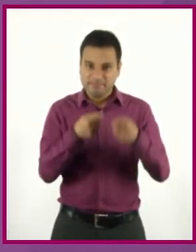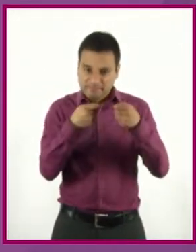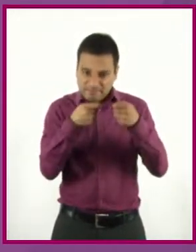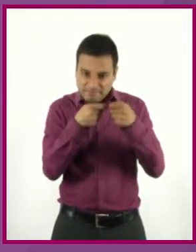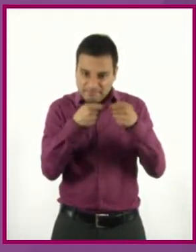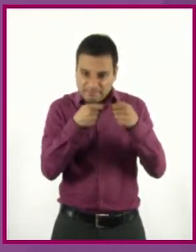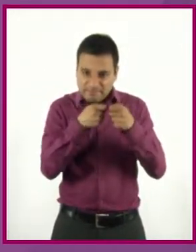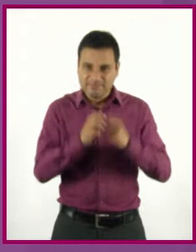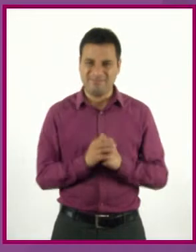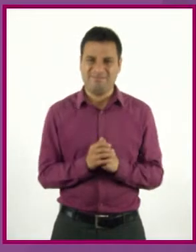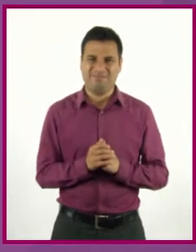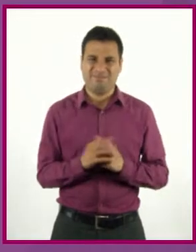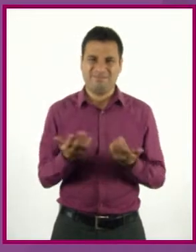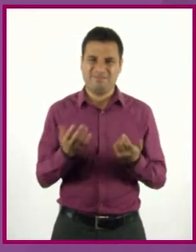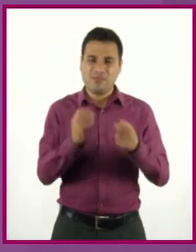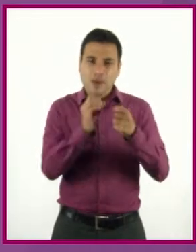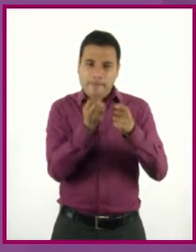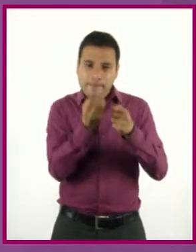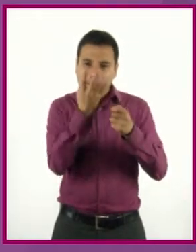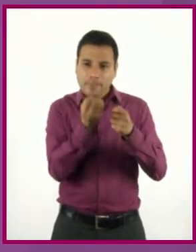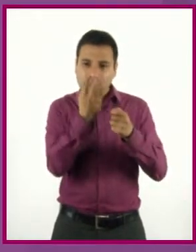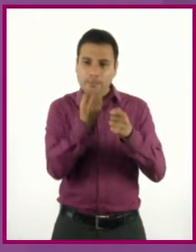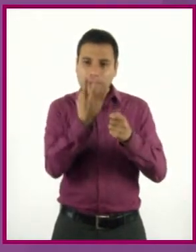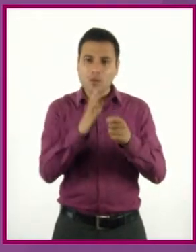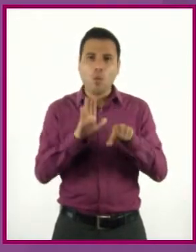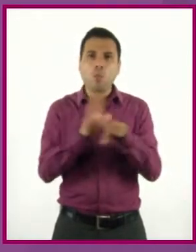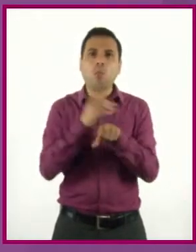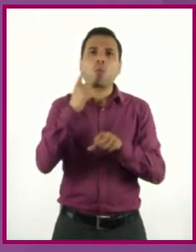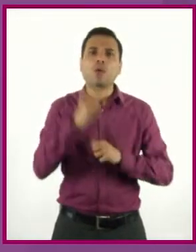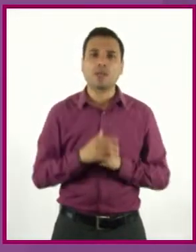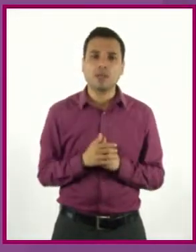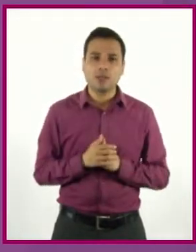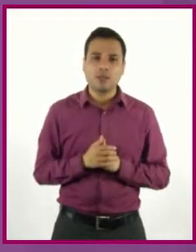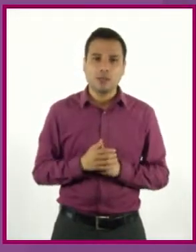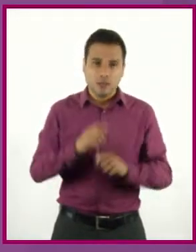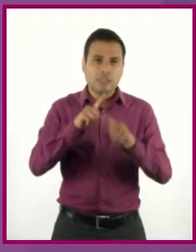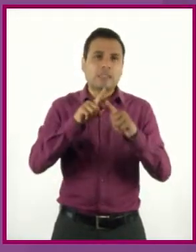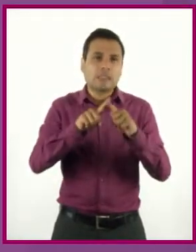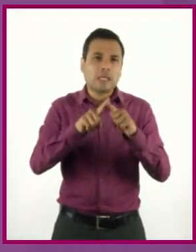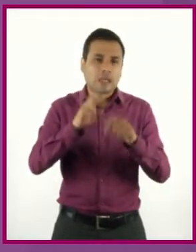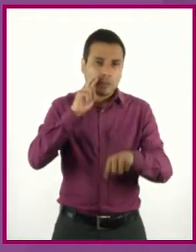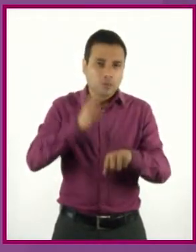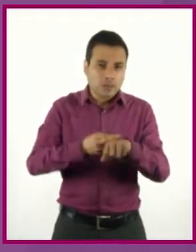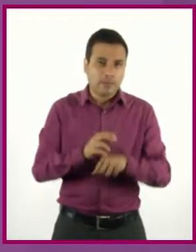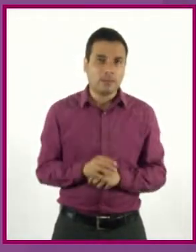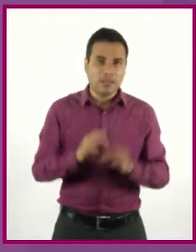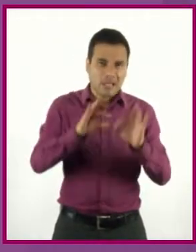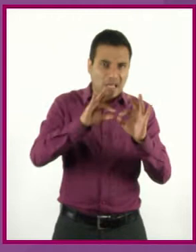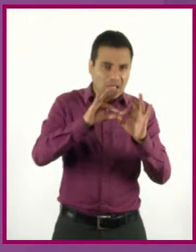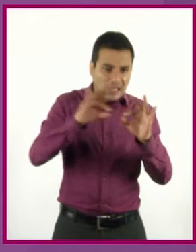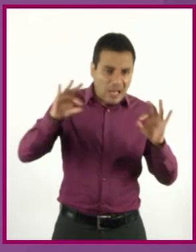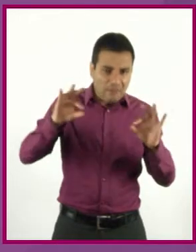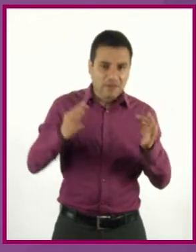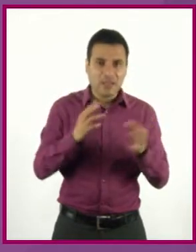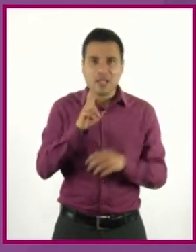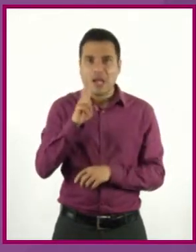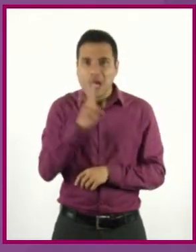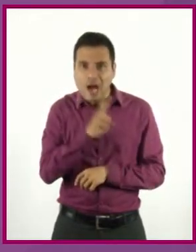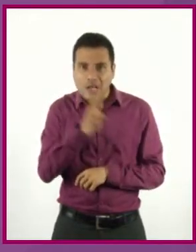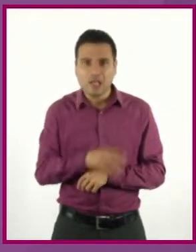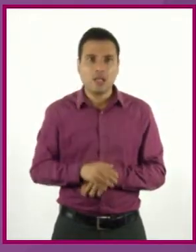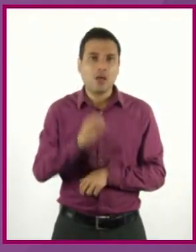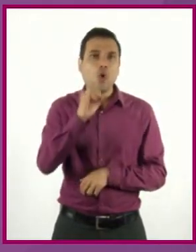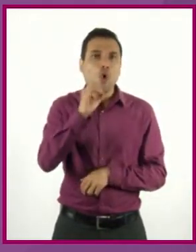¿Quién es el responsable de los chispazos? ¿El eliminador? ¿Los cables? ¿O el aire?